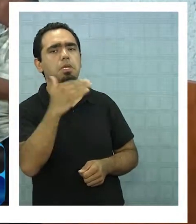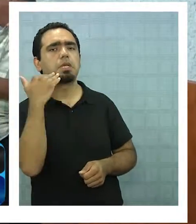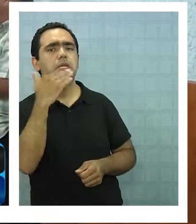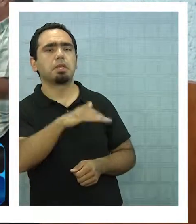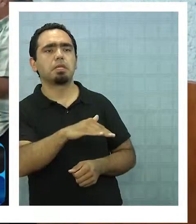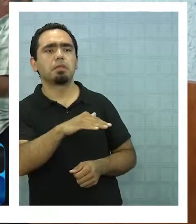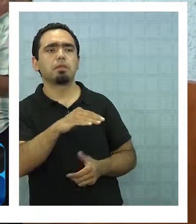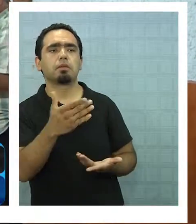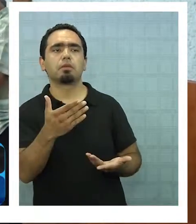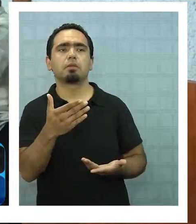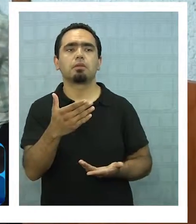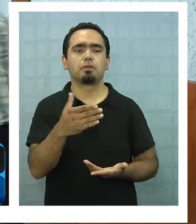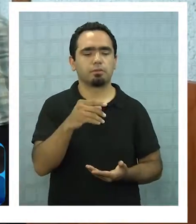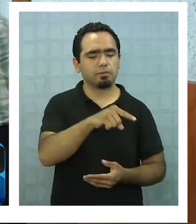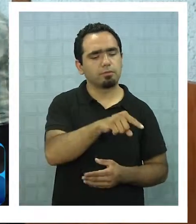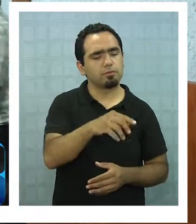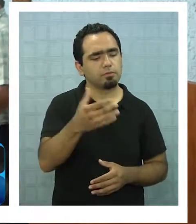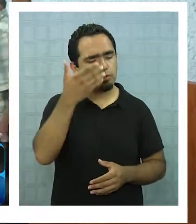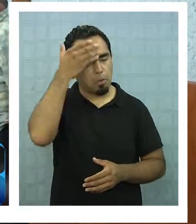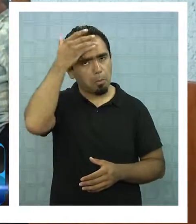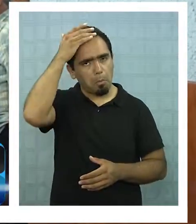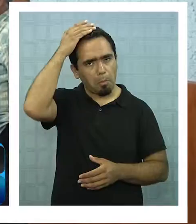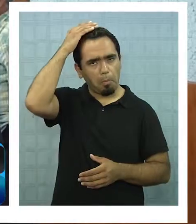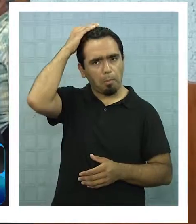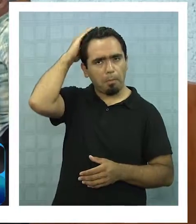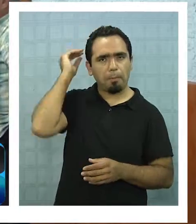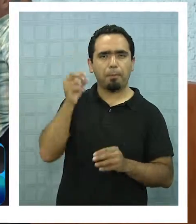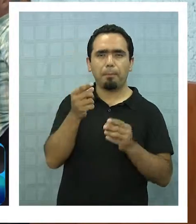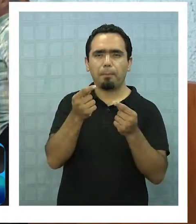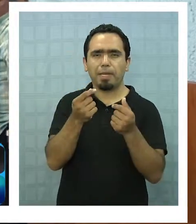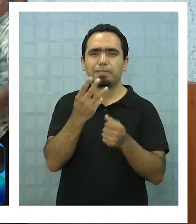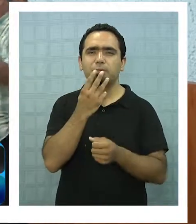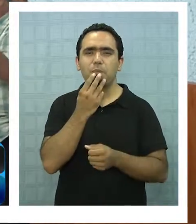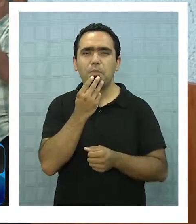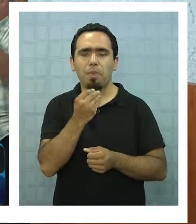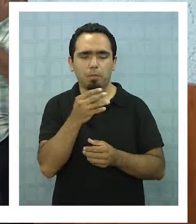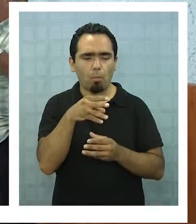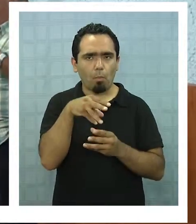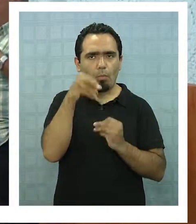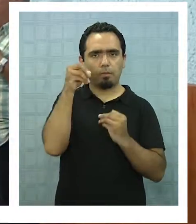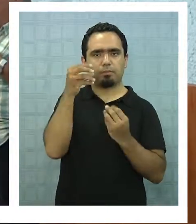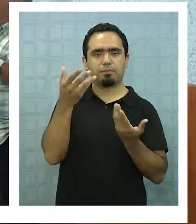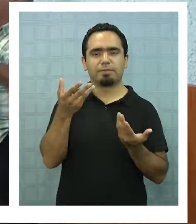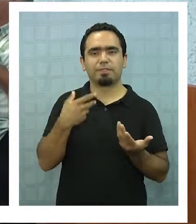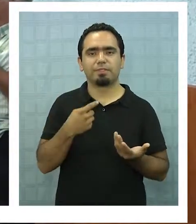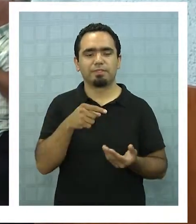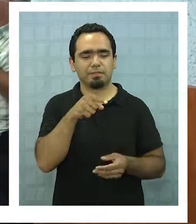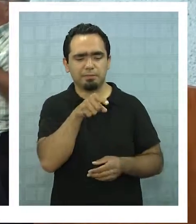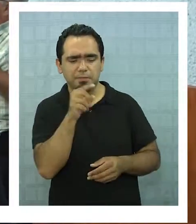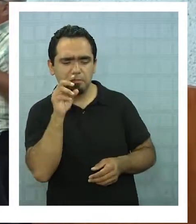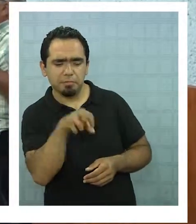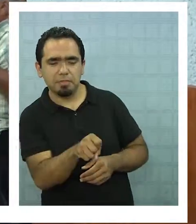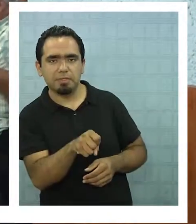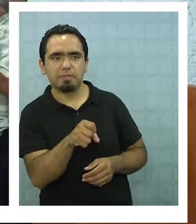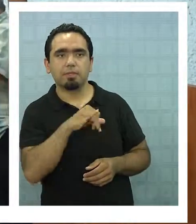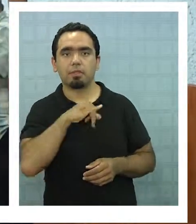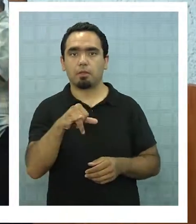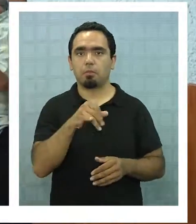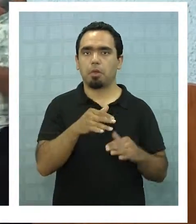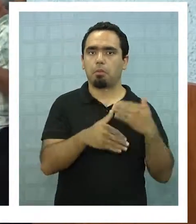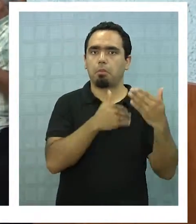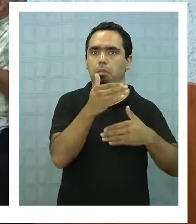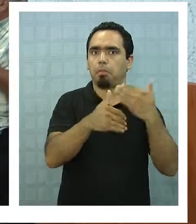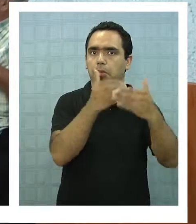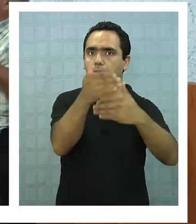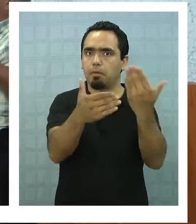con la cabeza de mango chupado, como decía Lautaro, que después se superó y